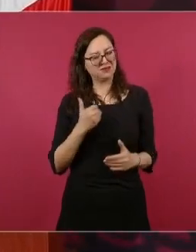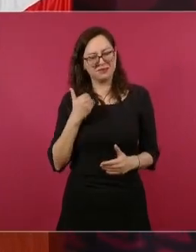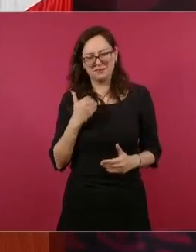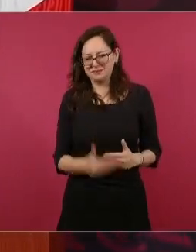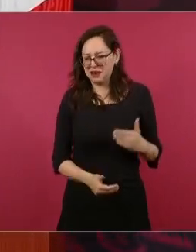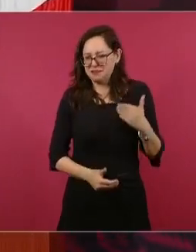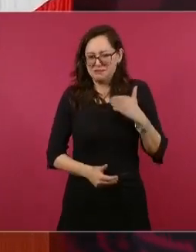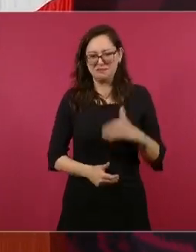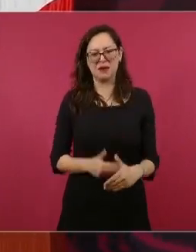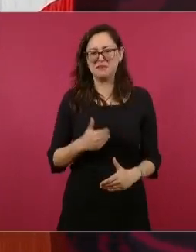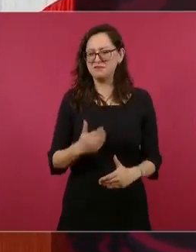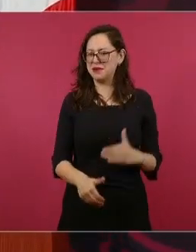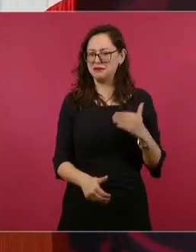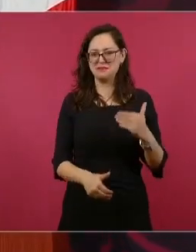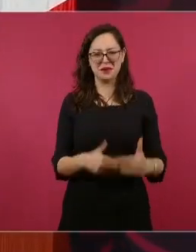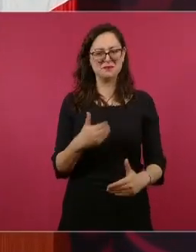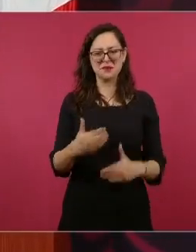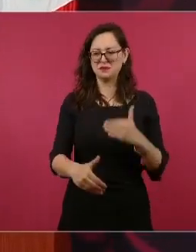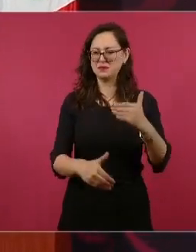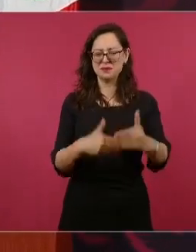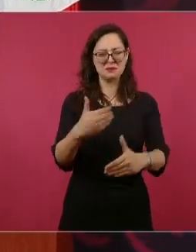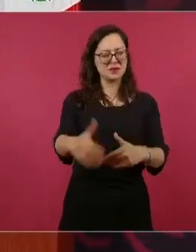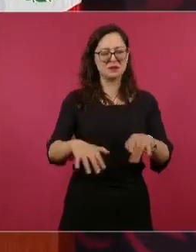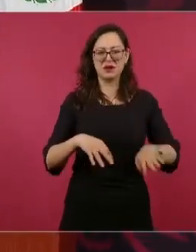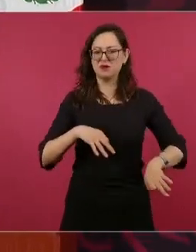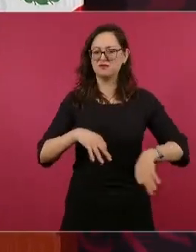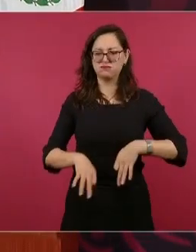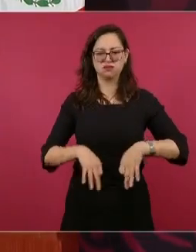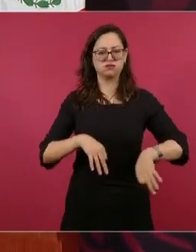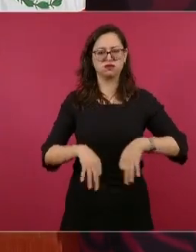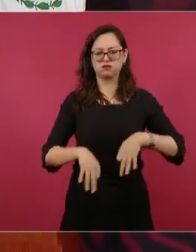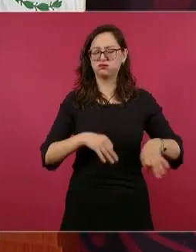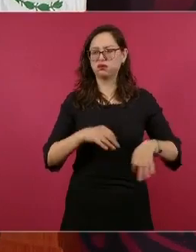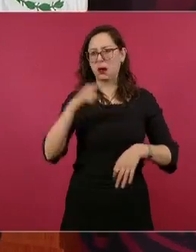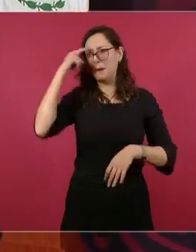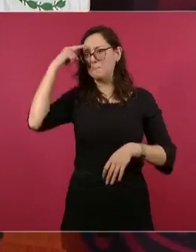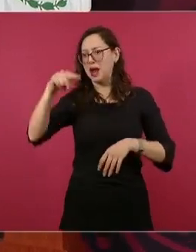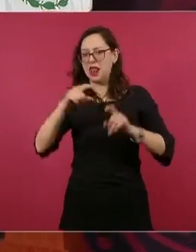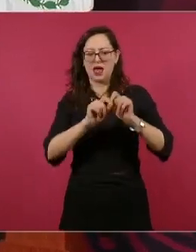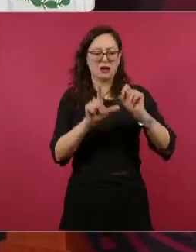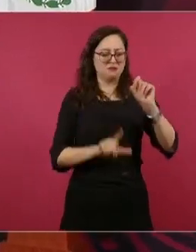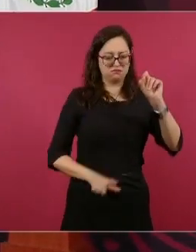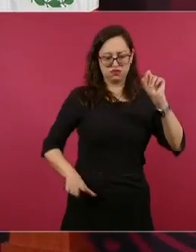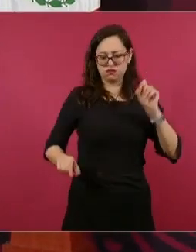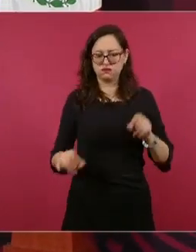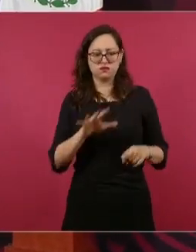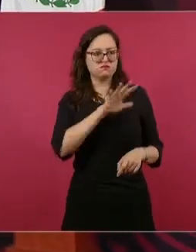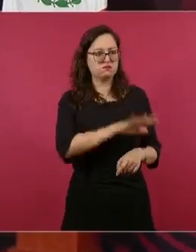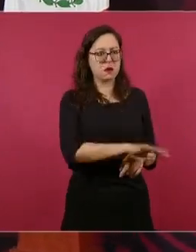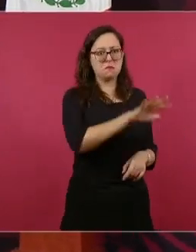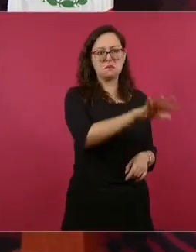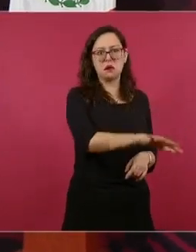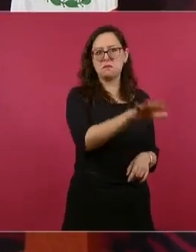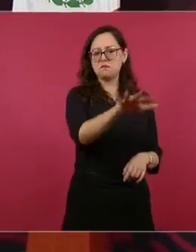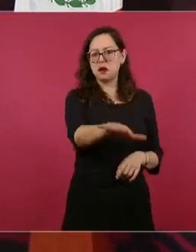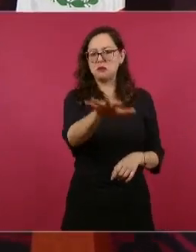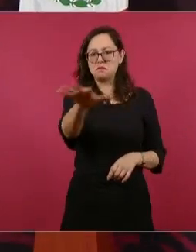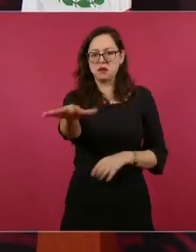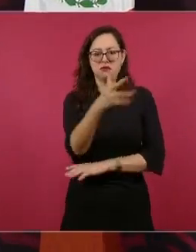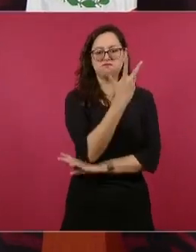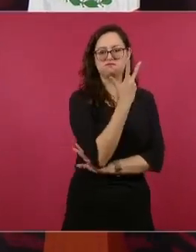muchísimo en la conservación de reservas,